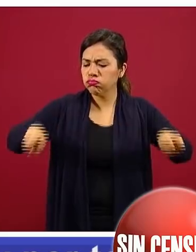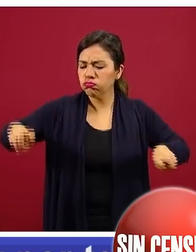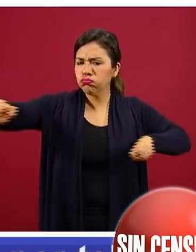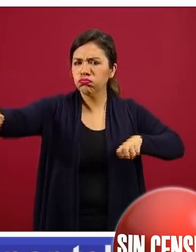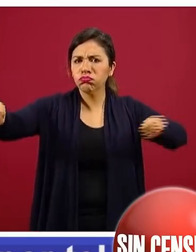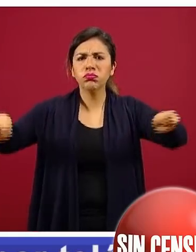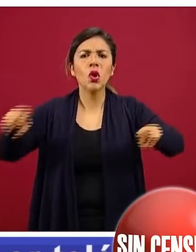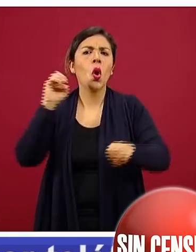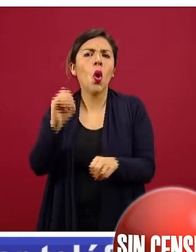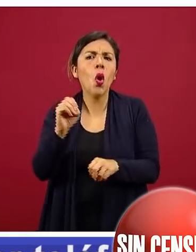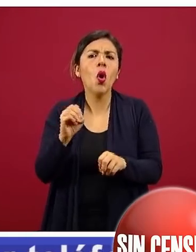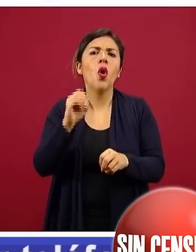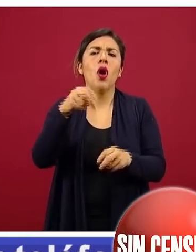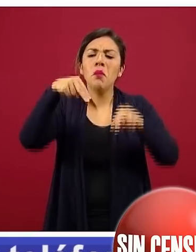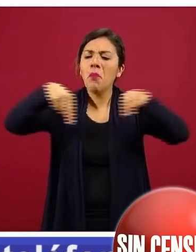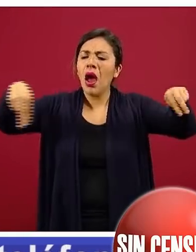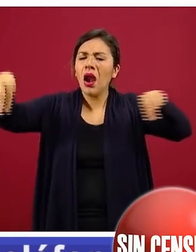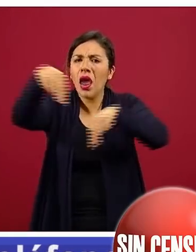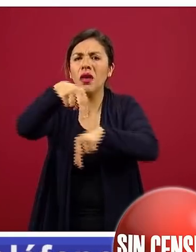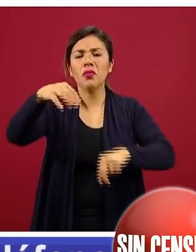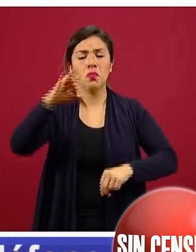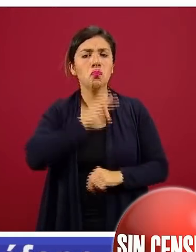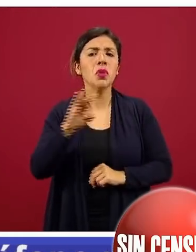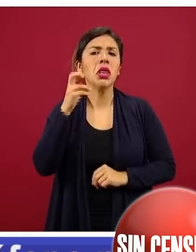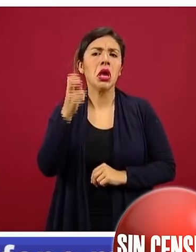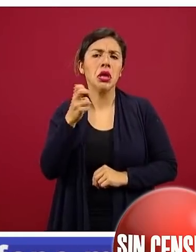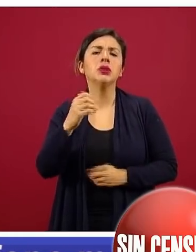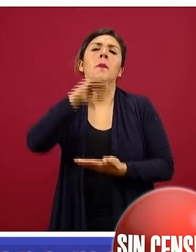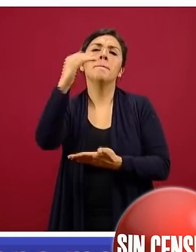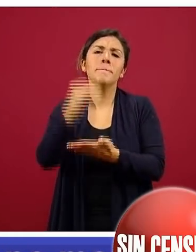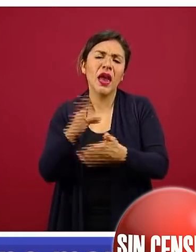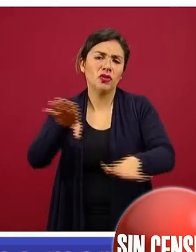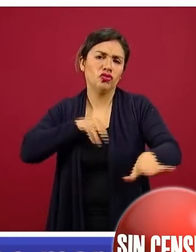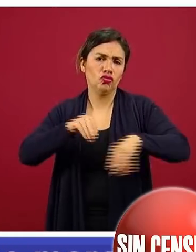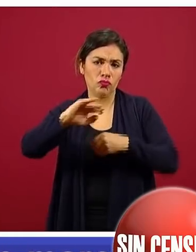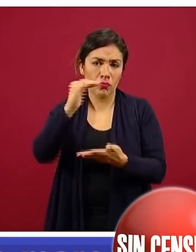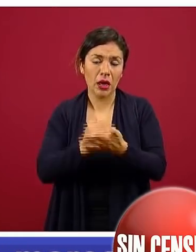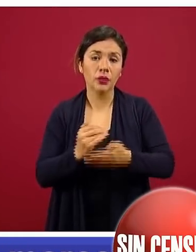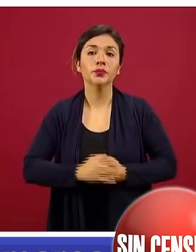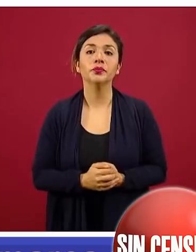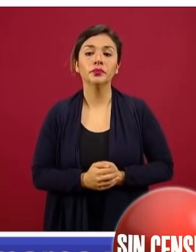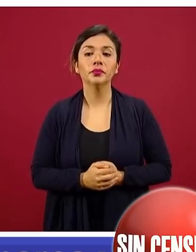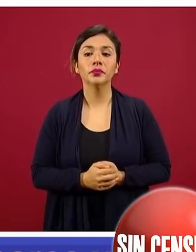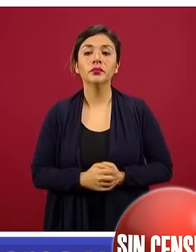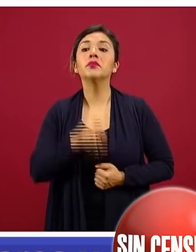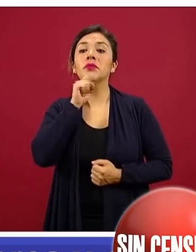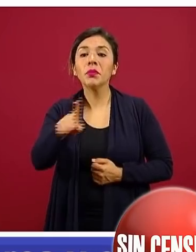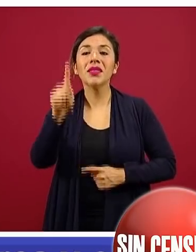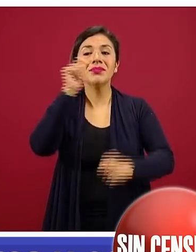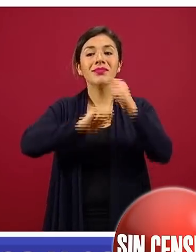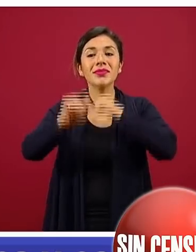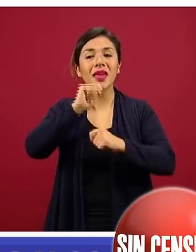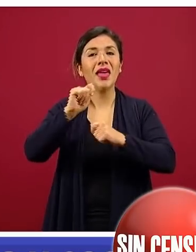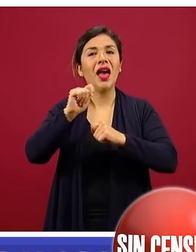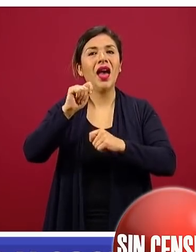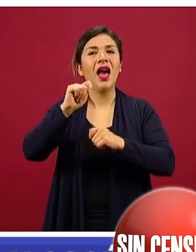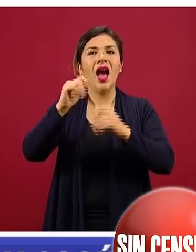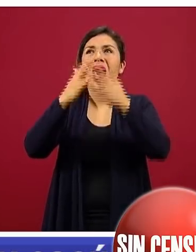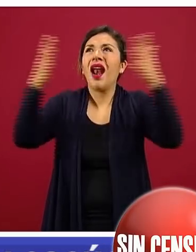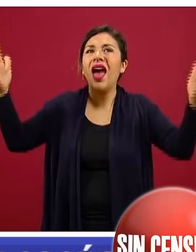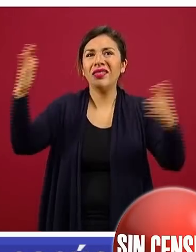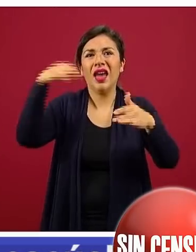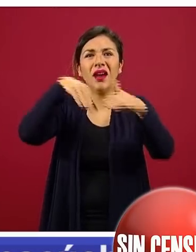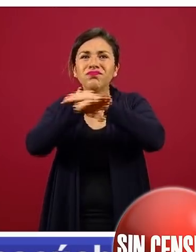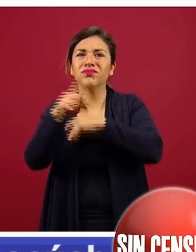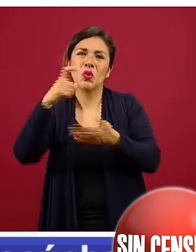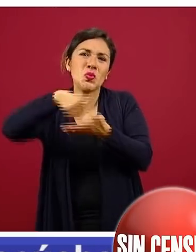alternando la ocupación de las butacas, pues eso disminuye el riesgo. Igualmente, los centros comerciales, preferir mantener